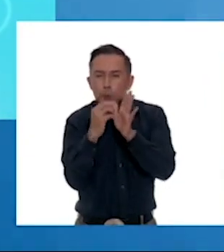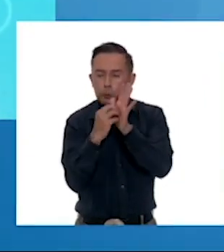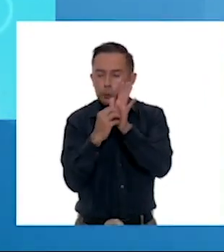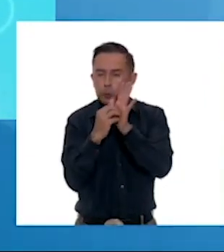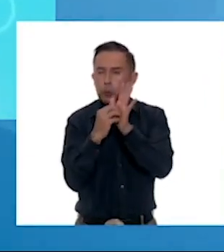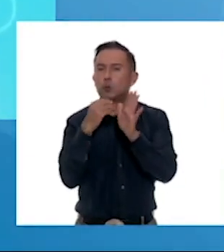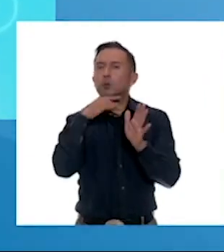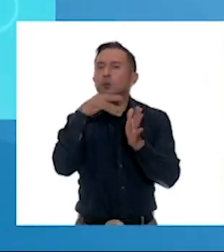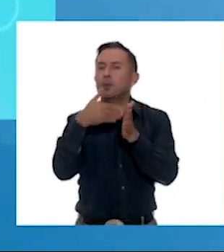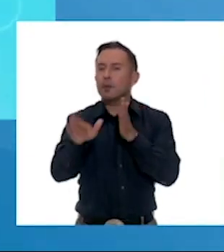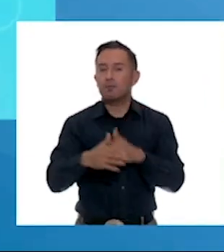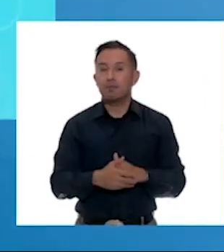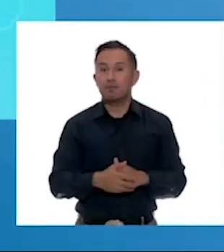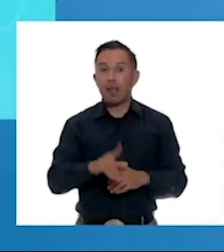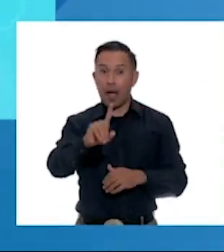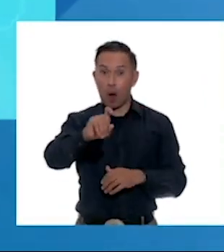agua.